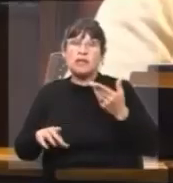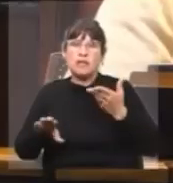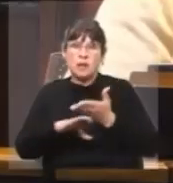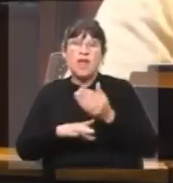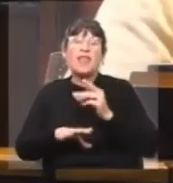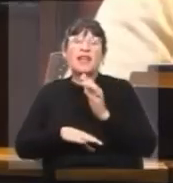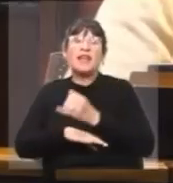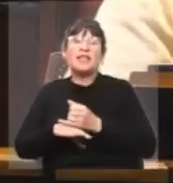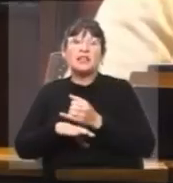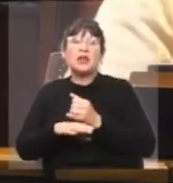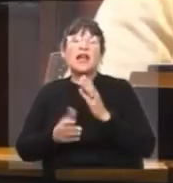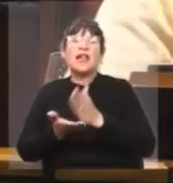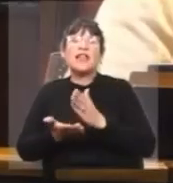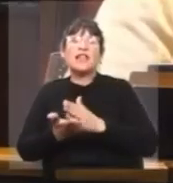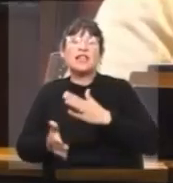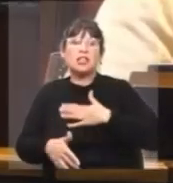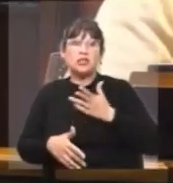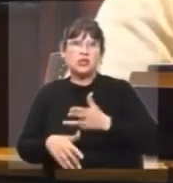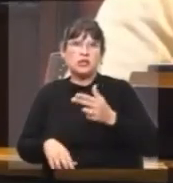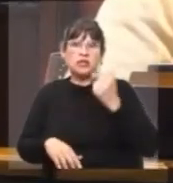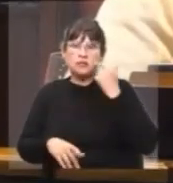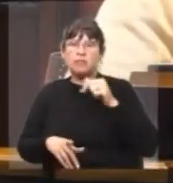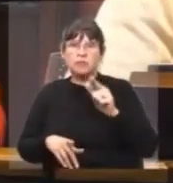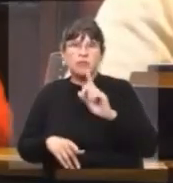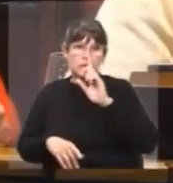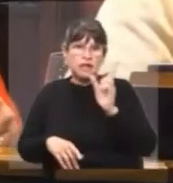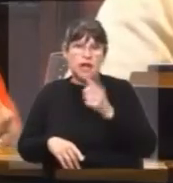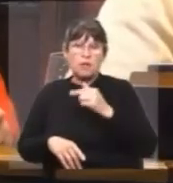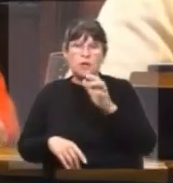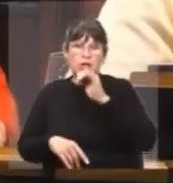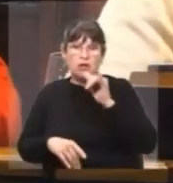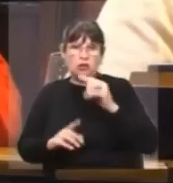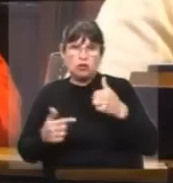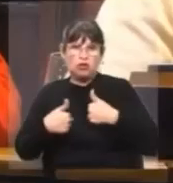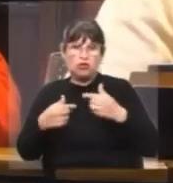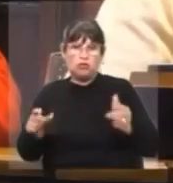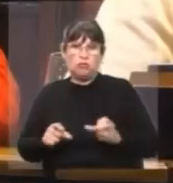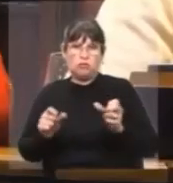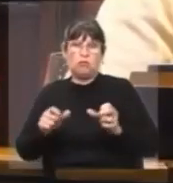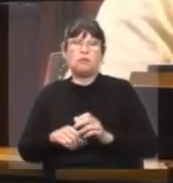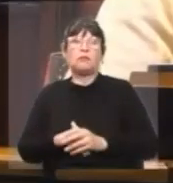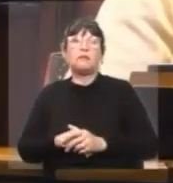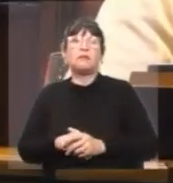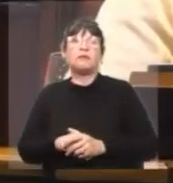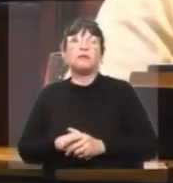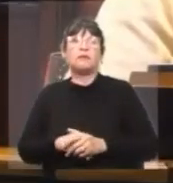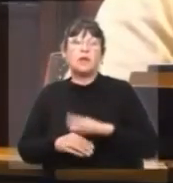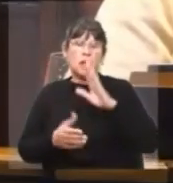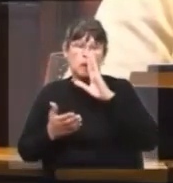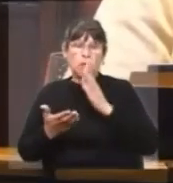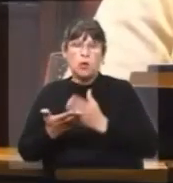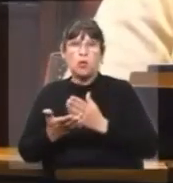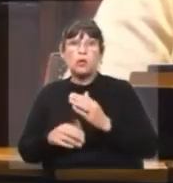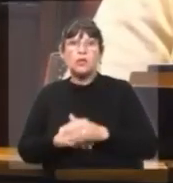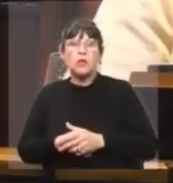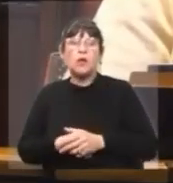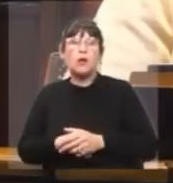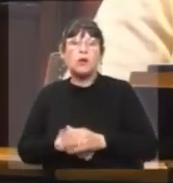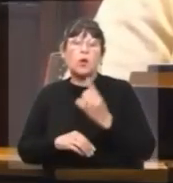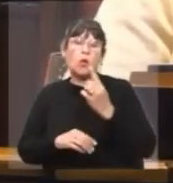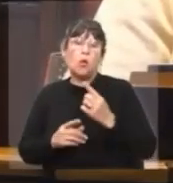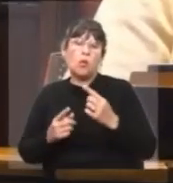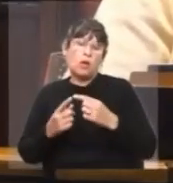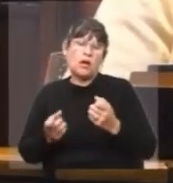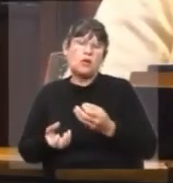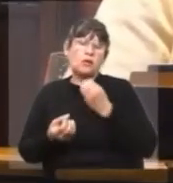institución de Derechos Humanos celeridad en la denuncia que radicamos por último señora presidenta algo bueno